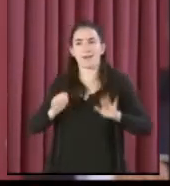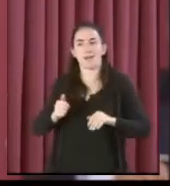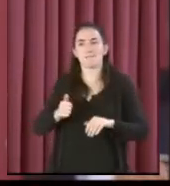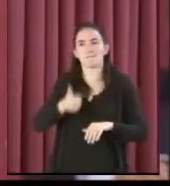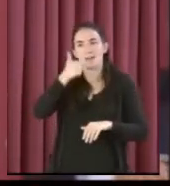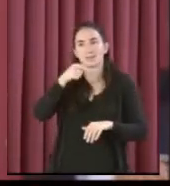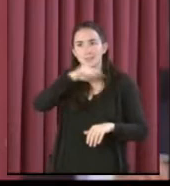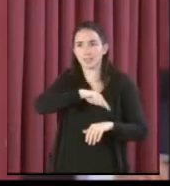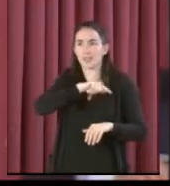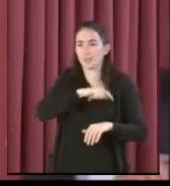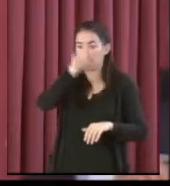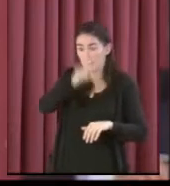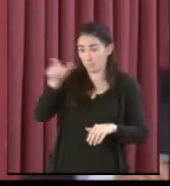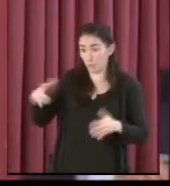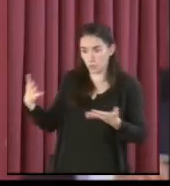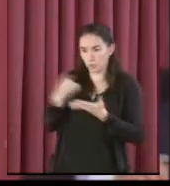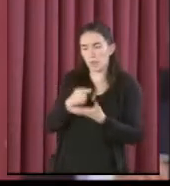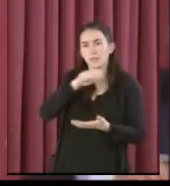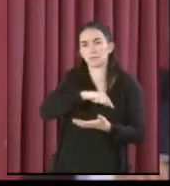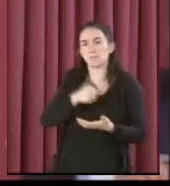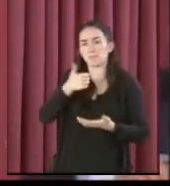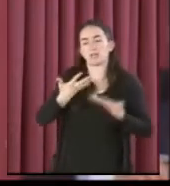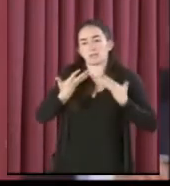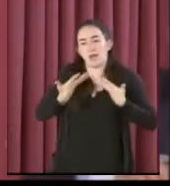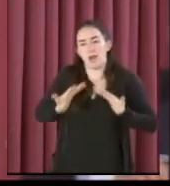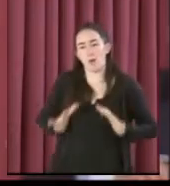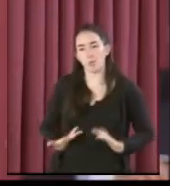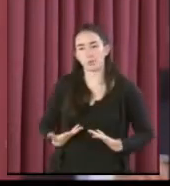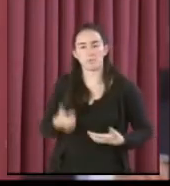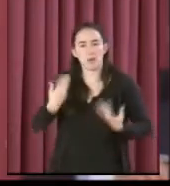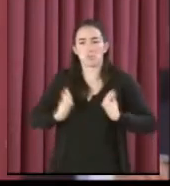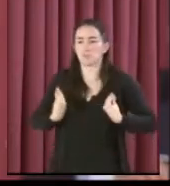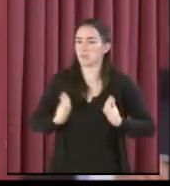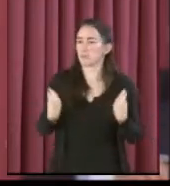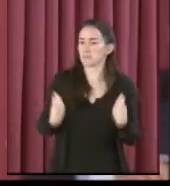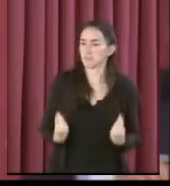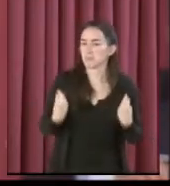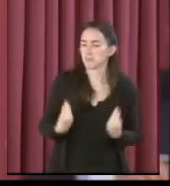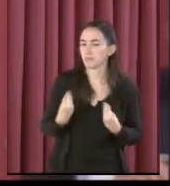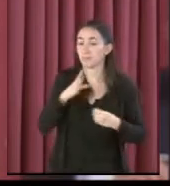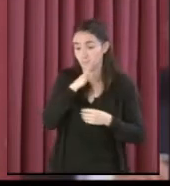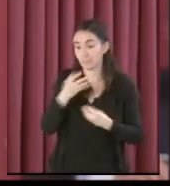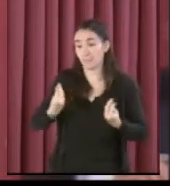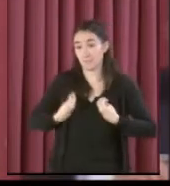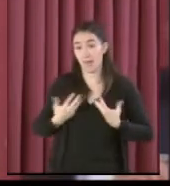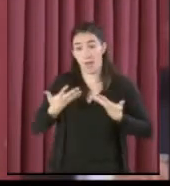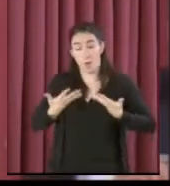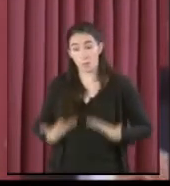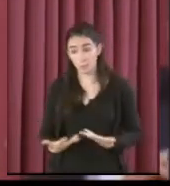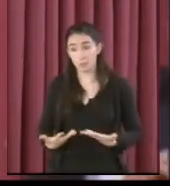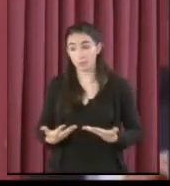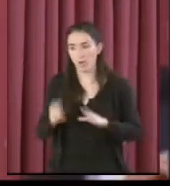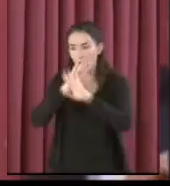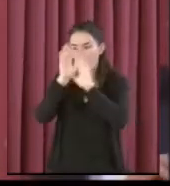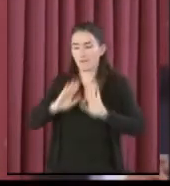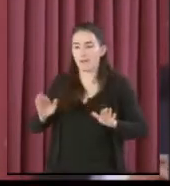en la que las personas vivan más a gusto. Y en este terreno, con el terreno de vivir más a gusto, también juega un